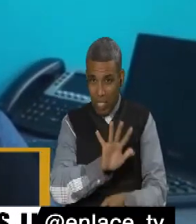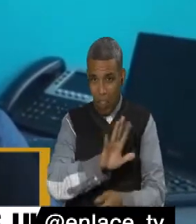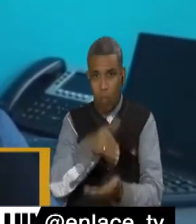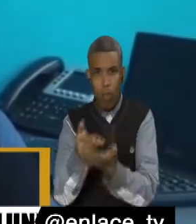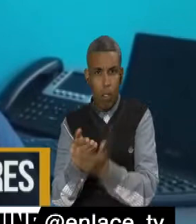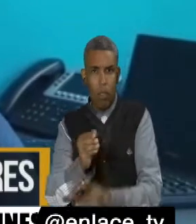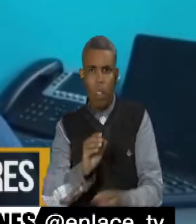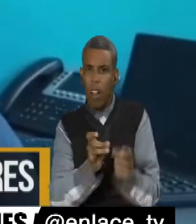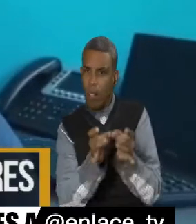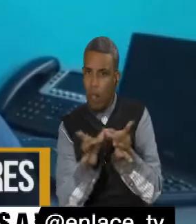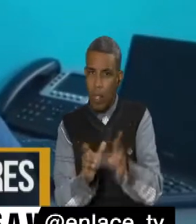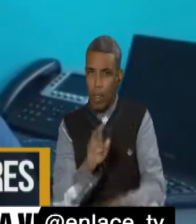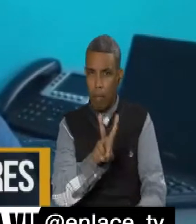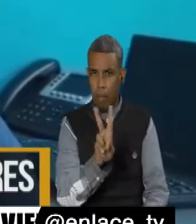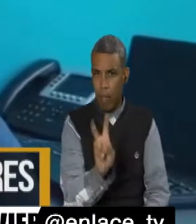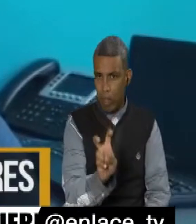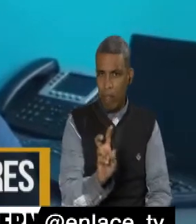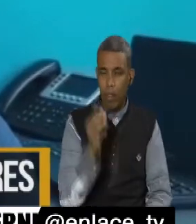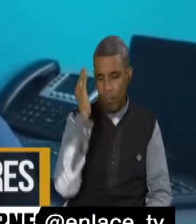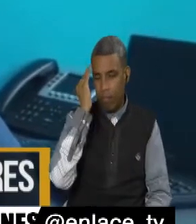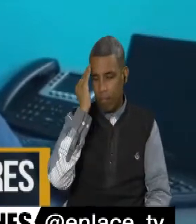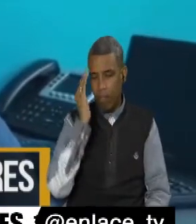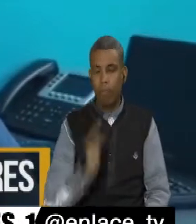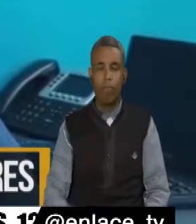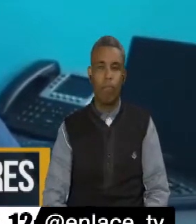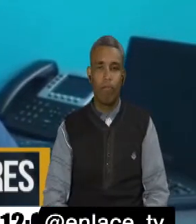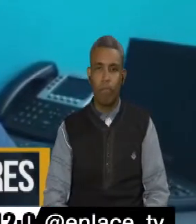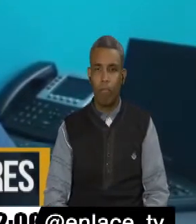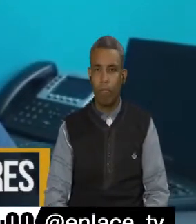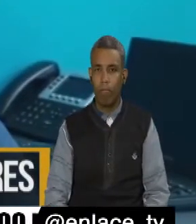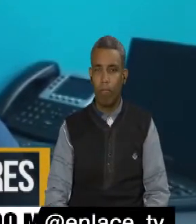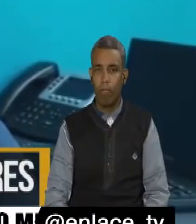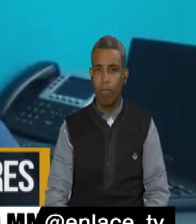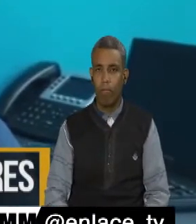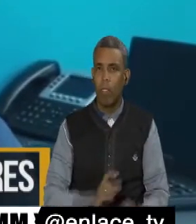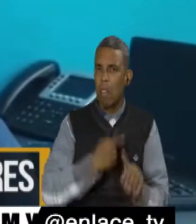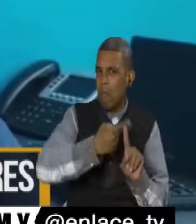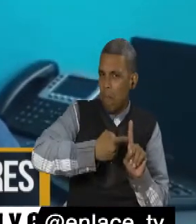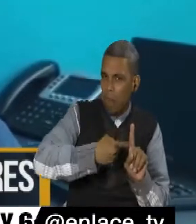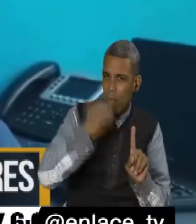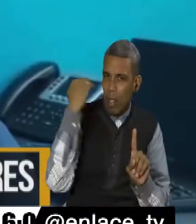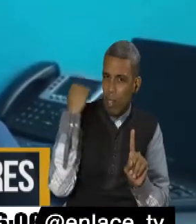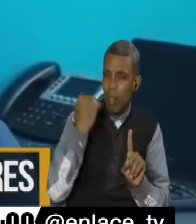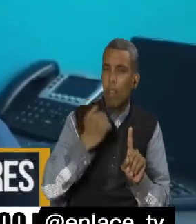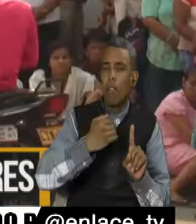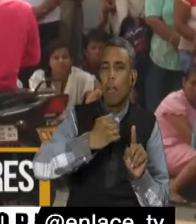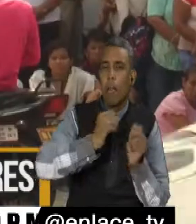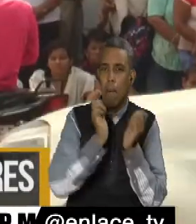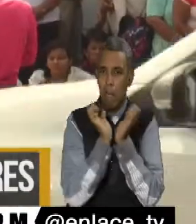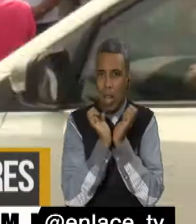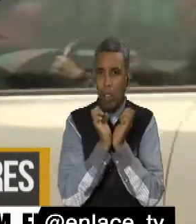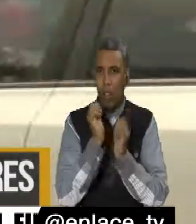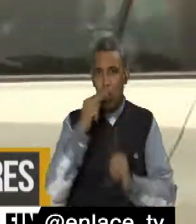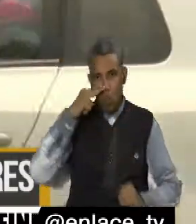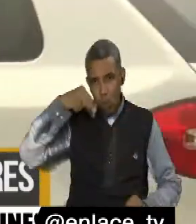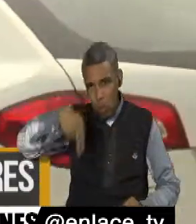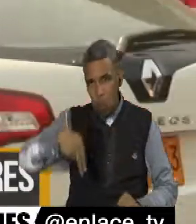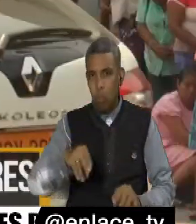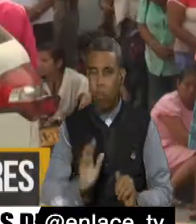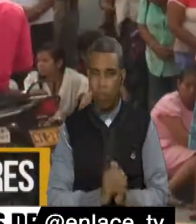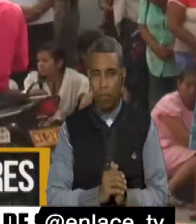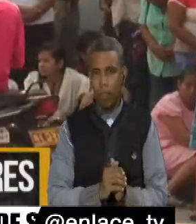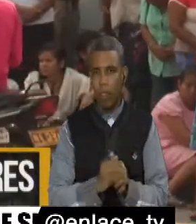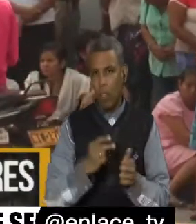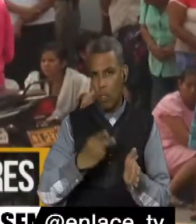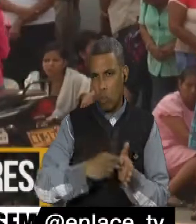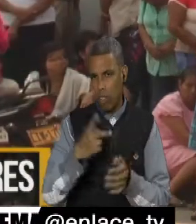27 de julio de los meses correspondientes a mayo y junio del 2017. Los puntos establecidos para el pago